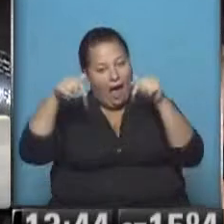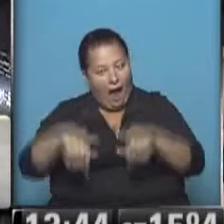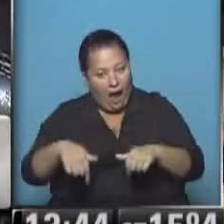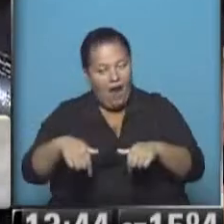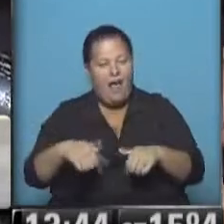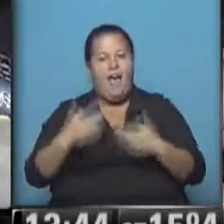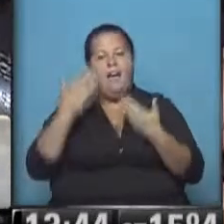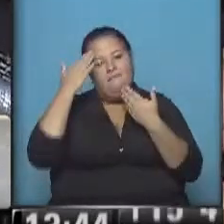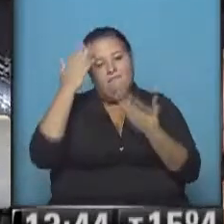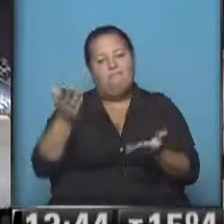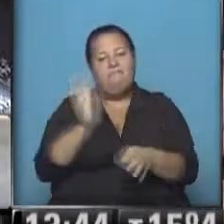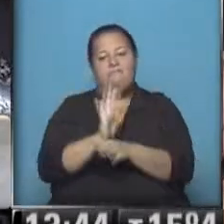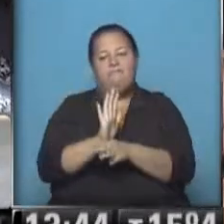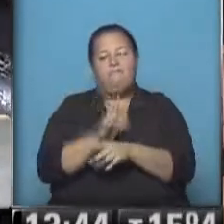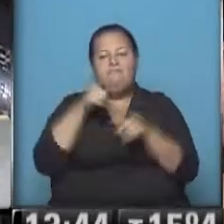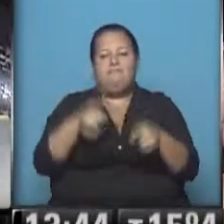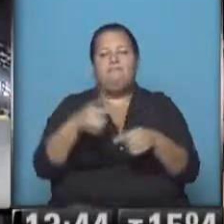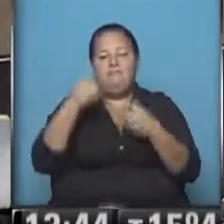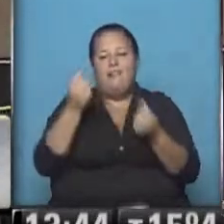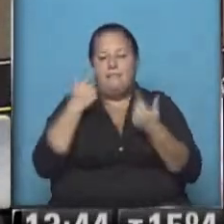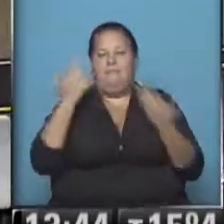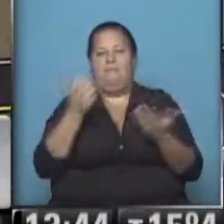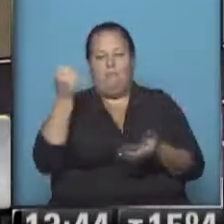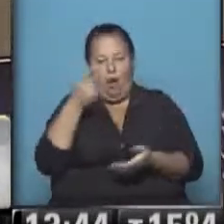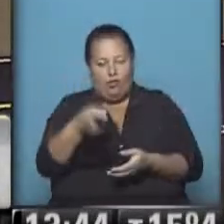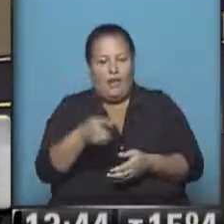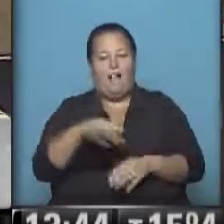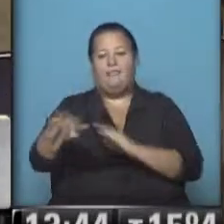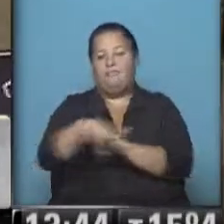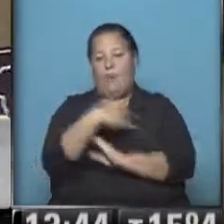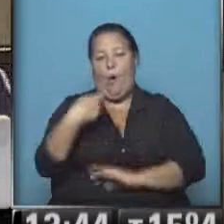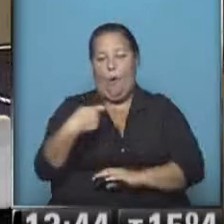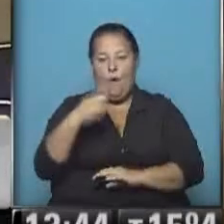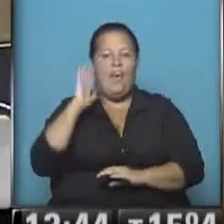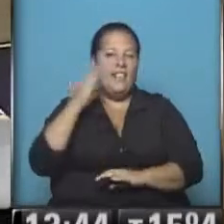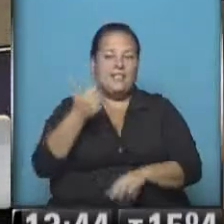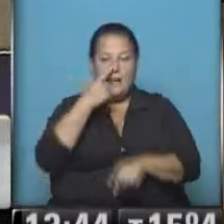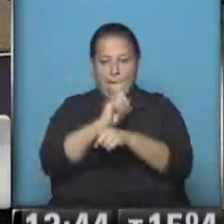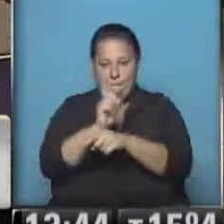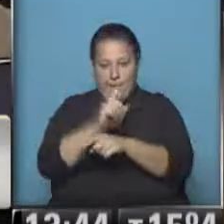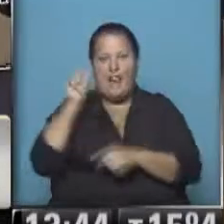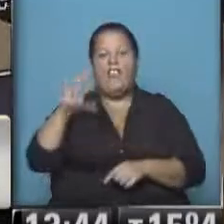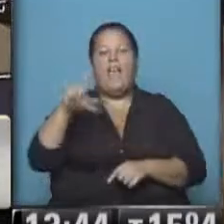poner en en punto de poner en valor el retiro efectivo de 16